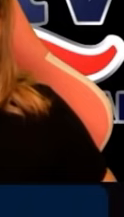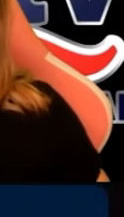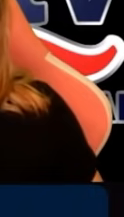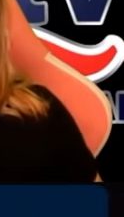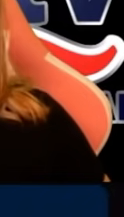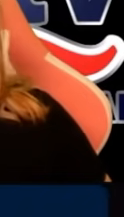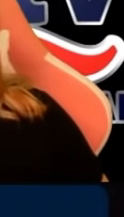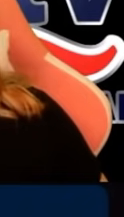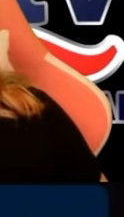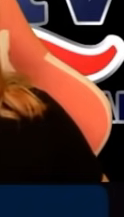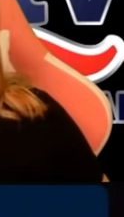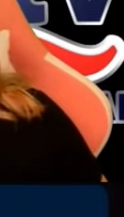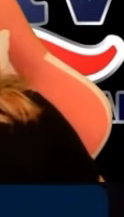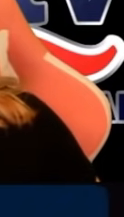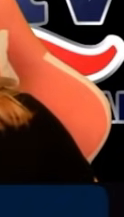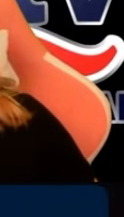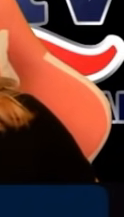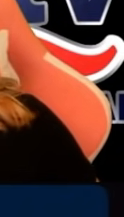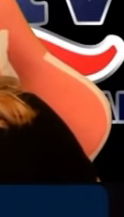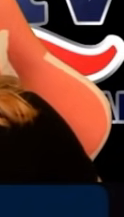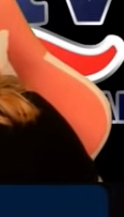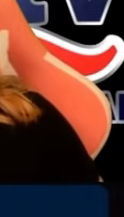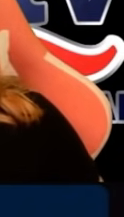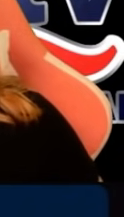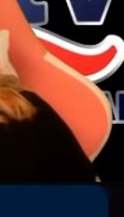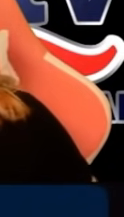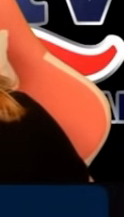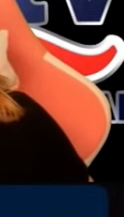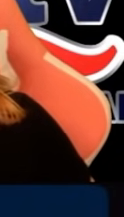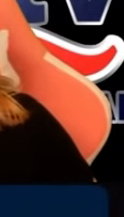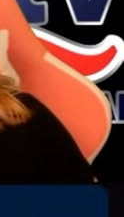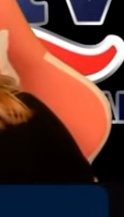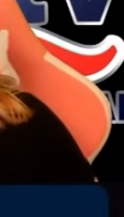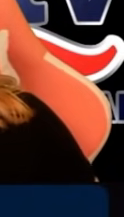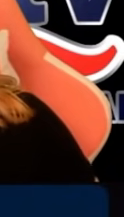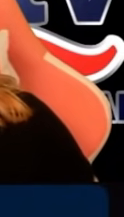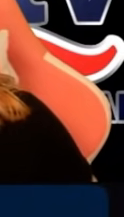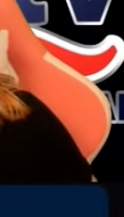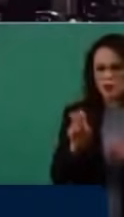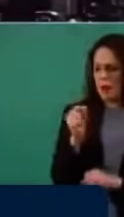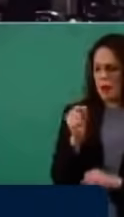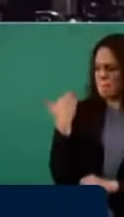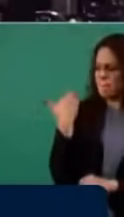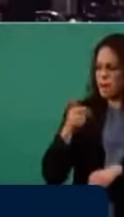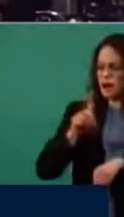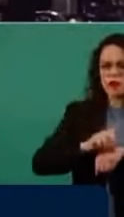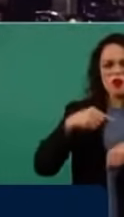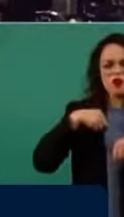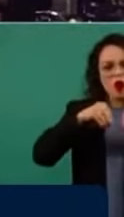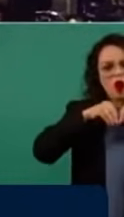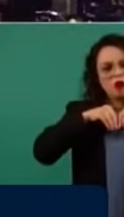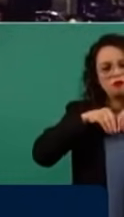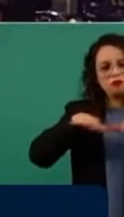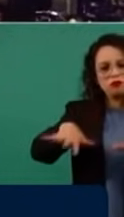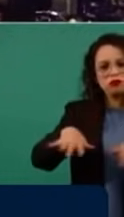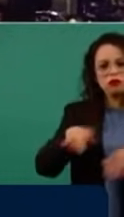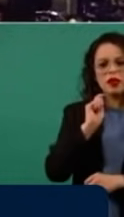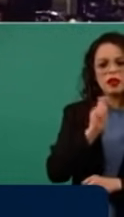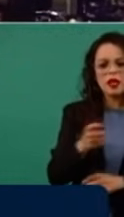Europa, siempre va a haber los buenos y va a haber los malos. Y va a haber también lo que son